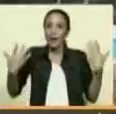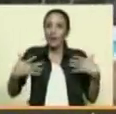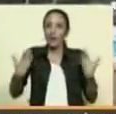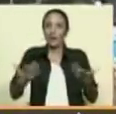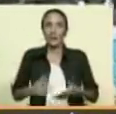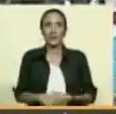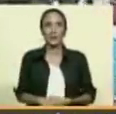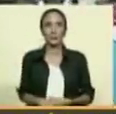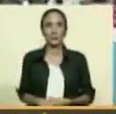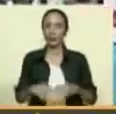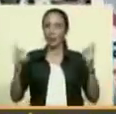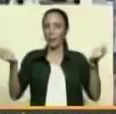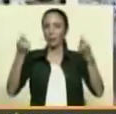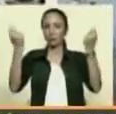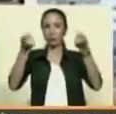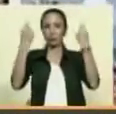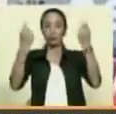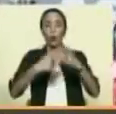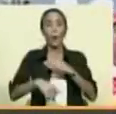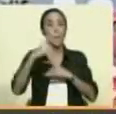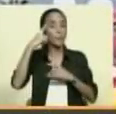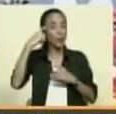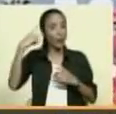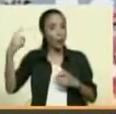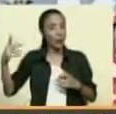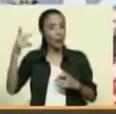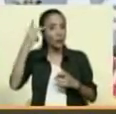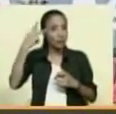Tenemos que hacer una campaña electoral pedagógica.